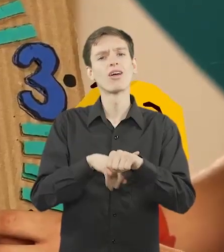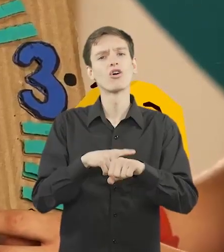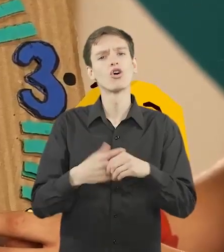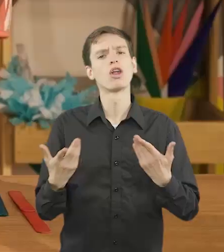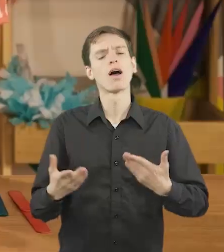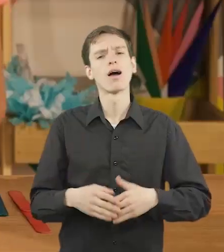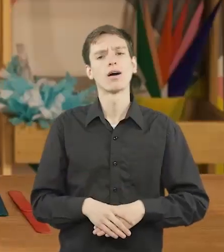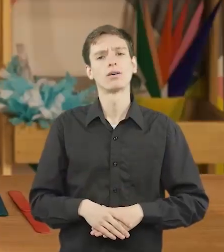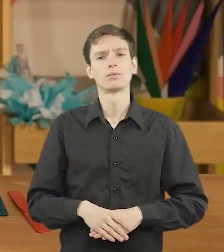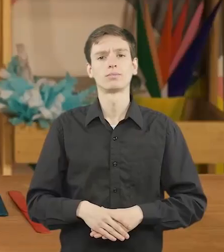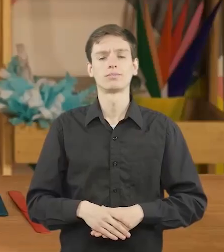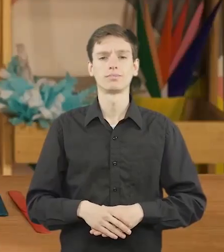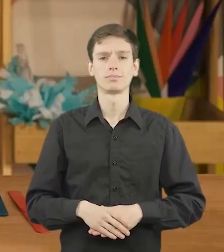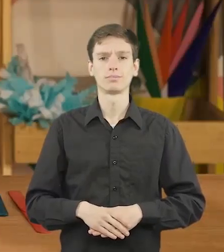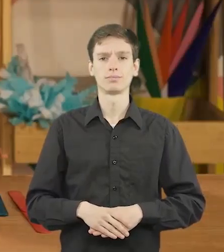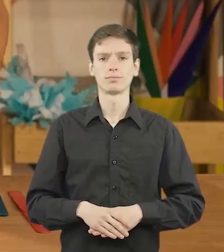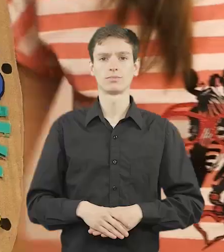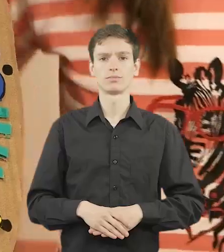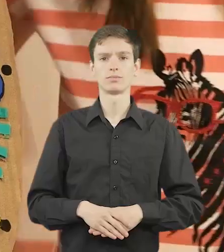¿qué hora sería?